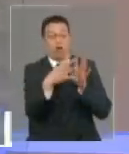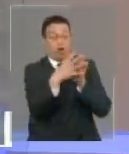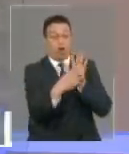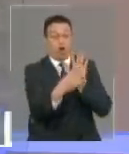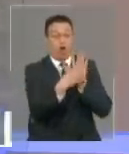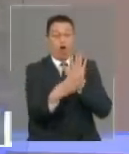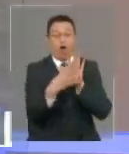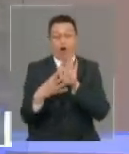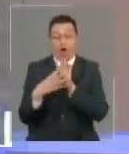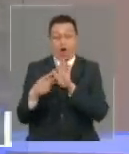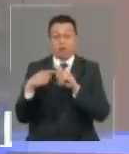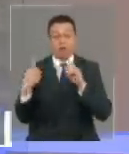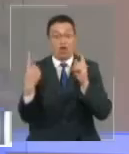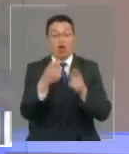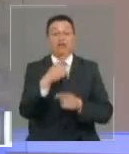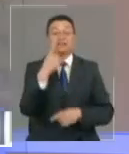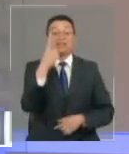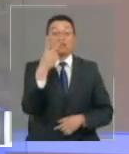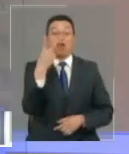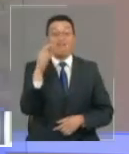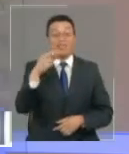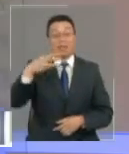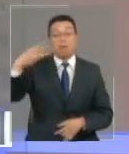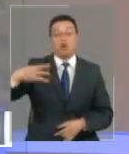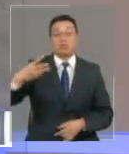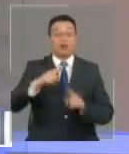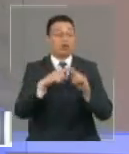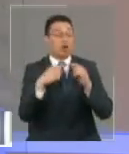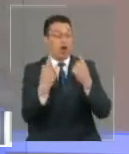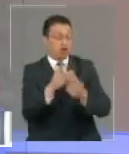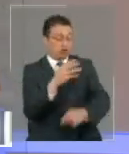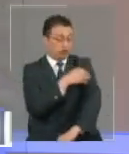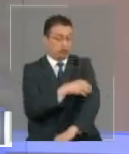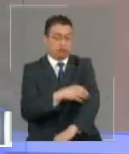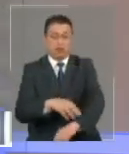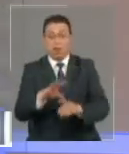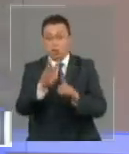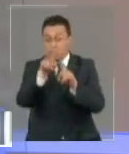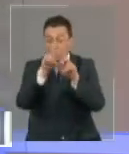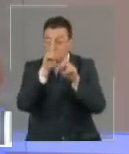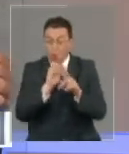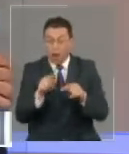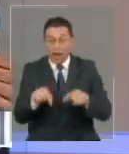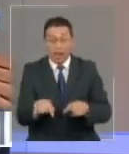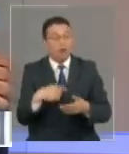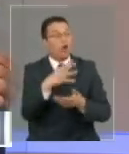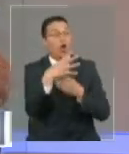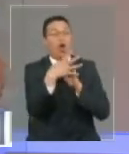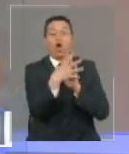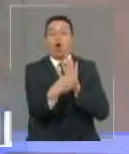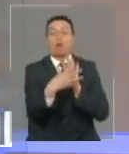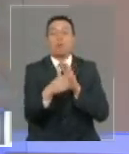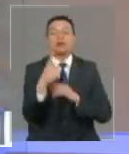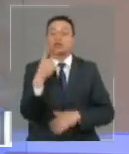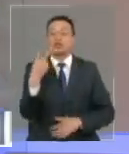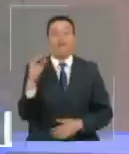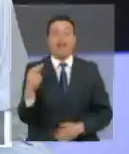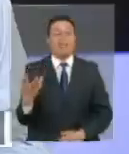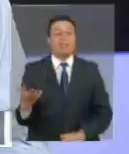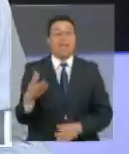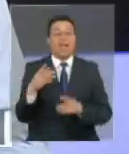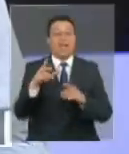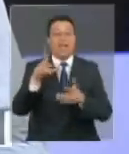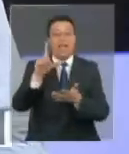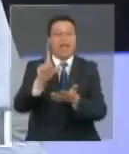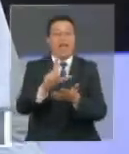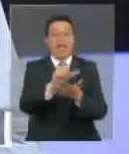de 120 municipalidades en todo Chile con el mismo formato. Eso con exactamente es la misma, es la misma solución. Formato,